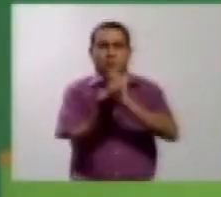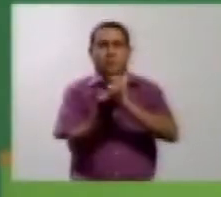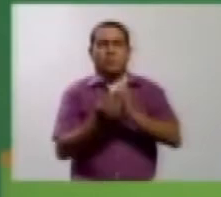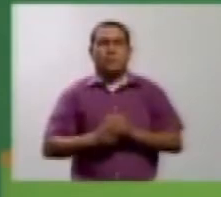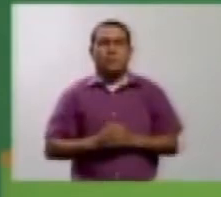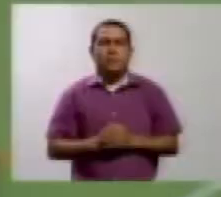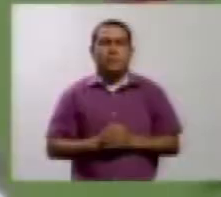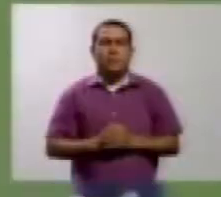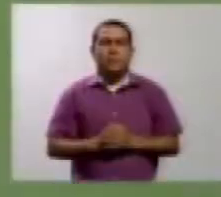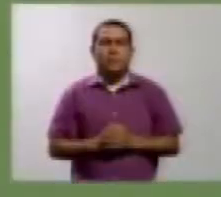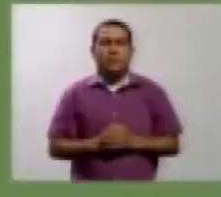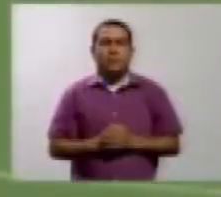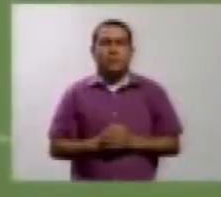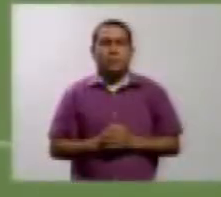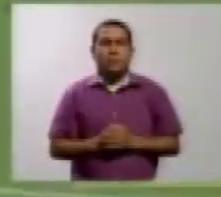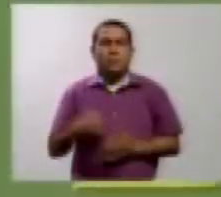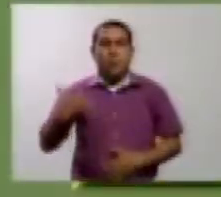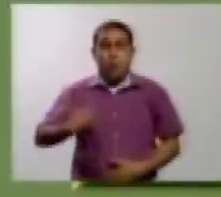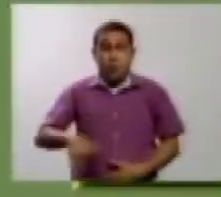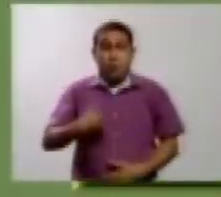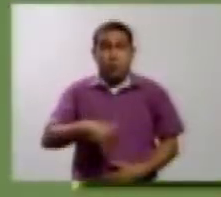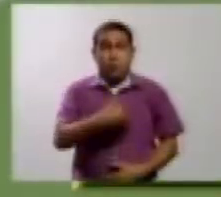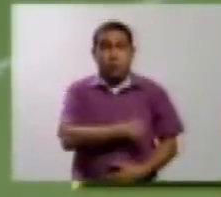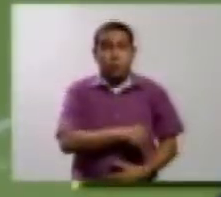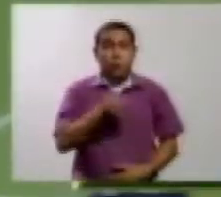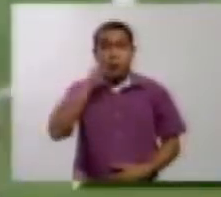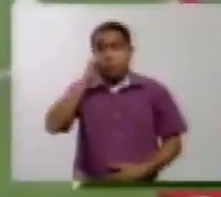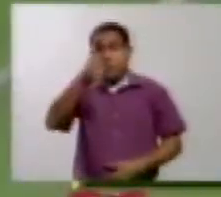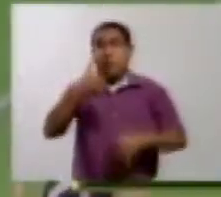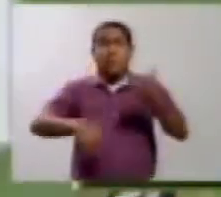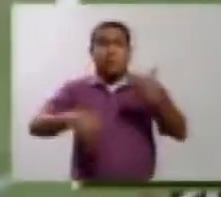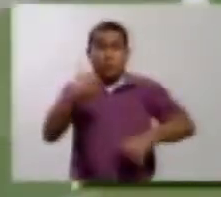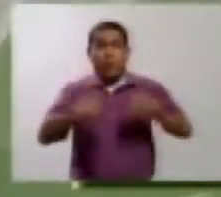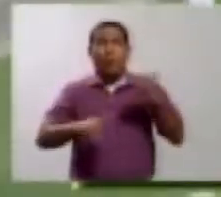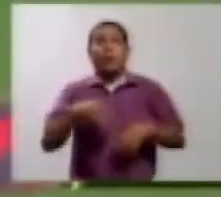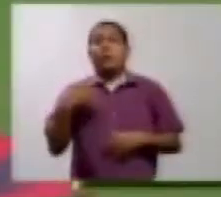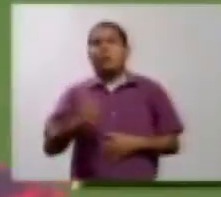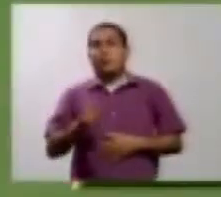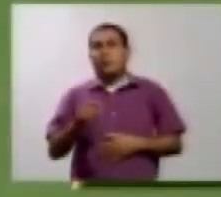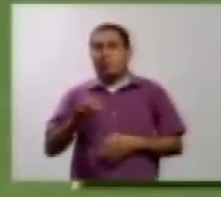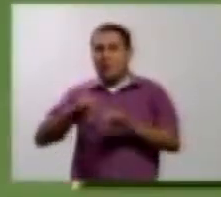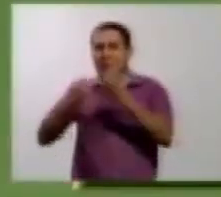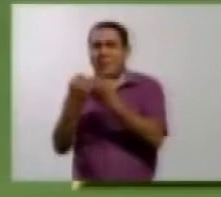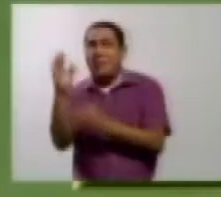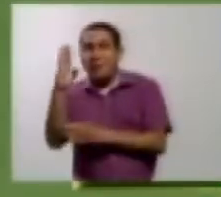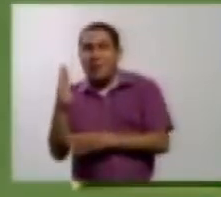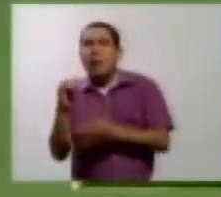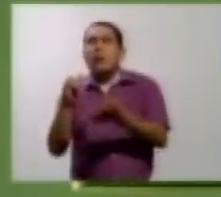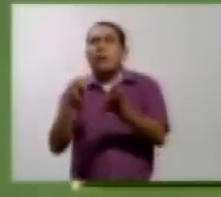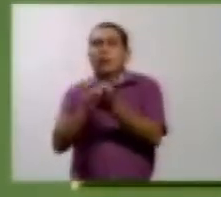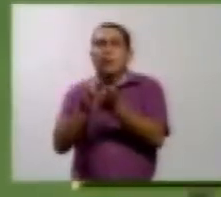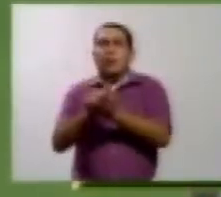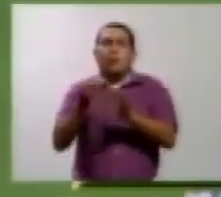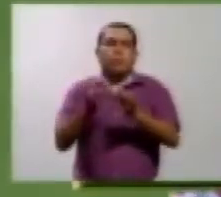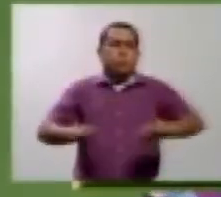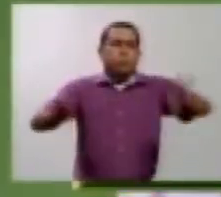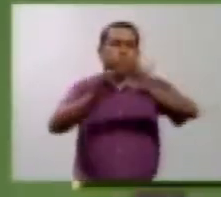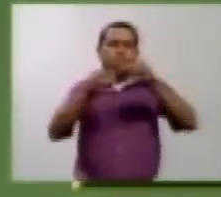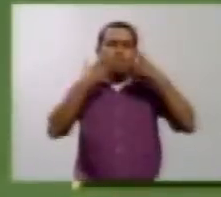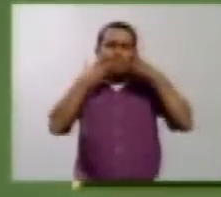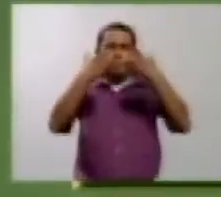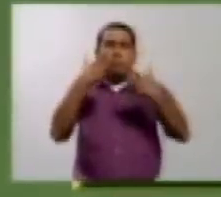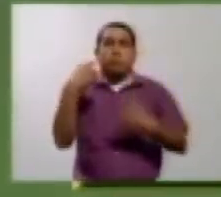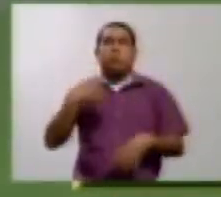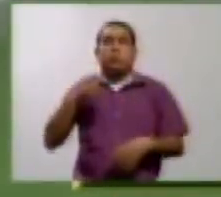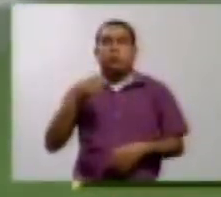Meléndez. Junior de Barranquilla jugará mañana ante Flamengo, quizá el juego más importante en sus últimas 2 décadas, pues de